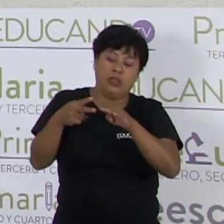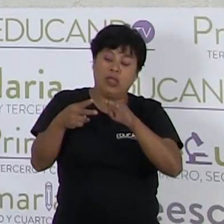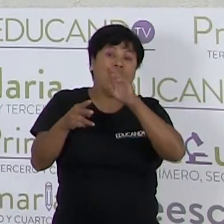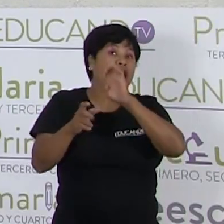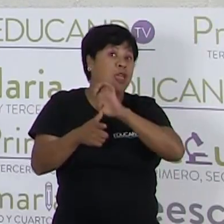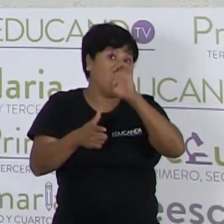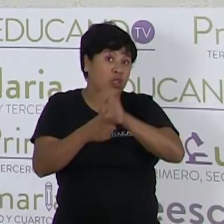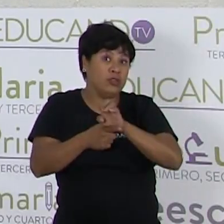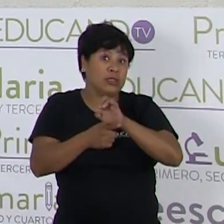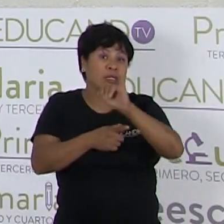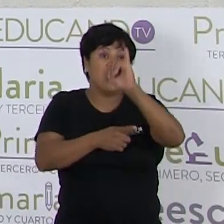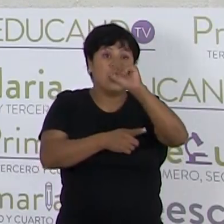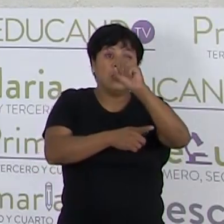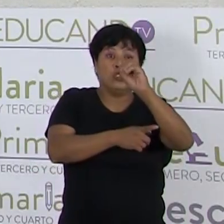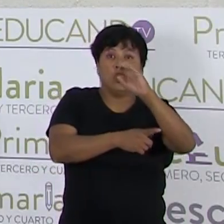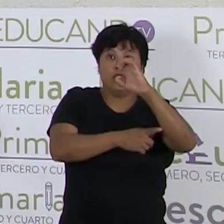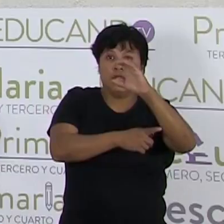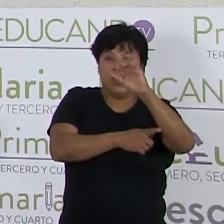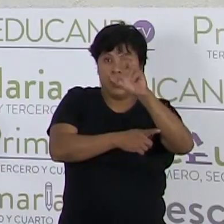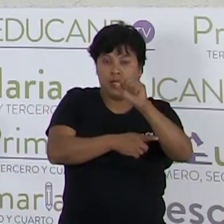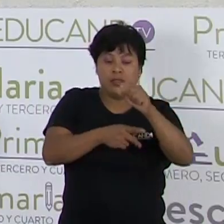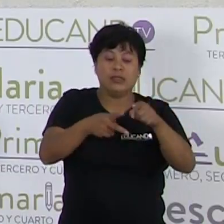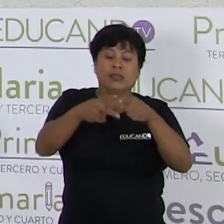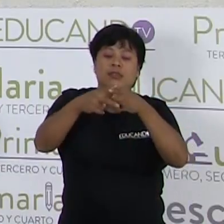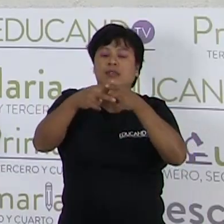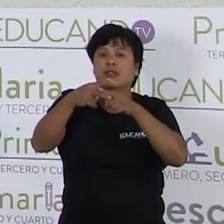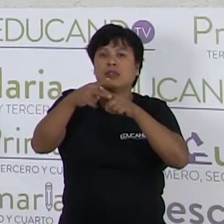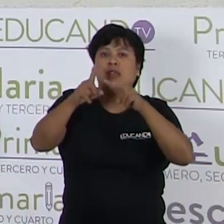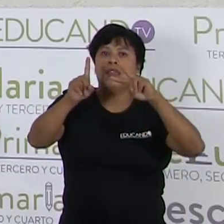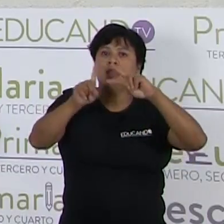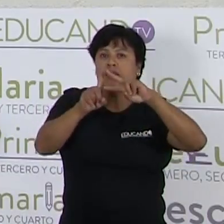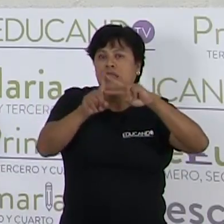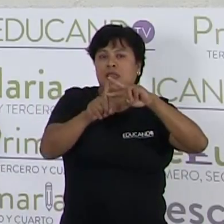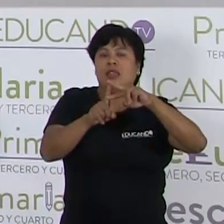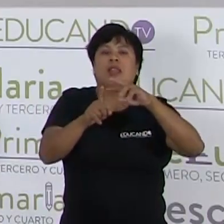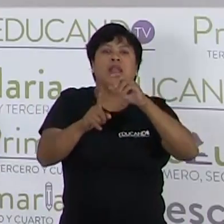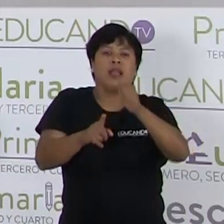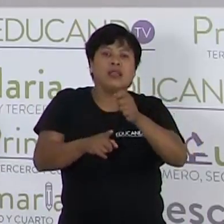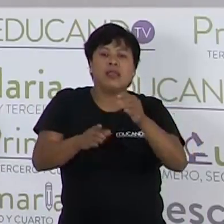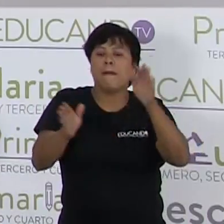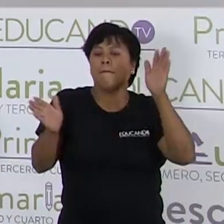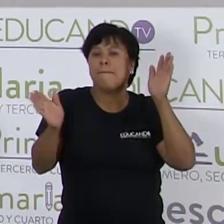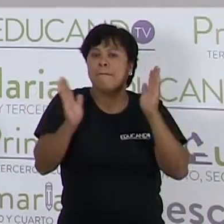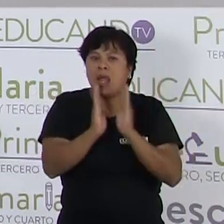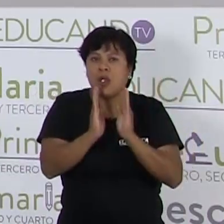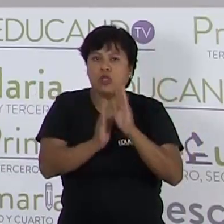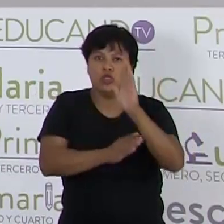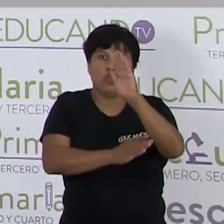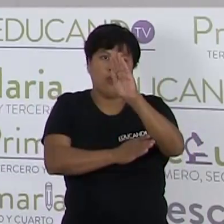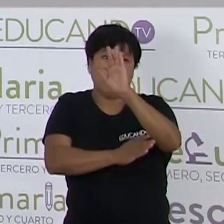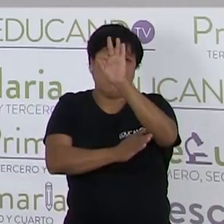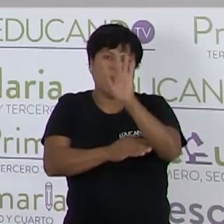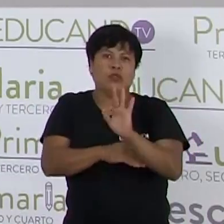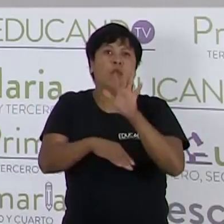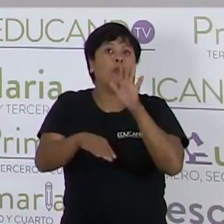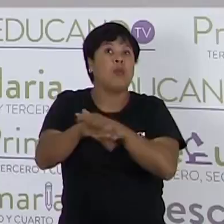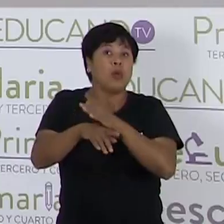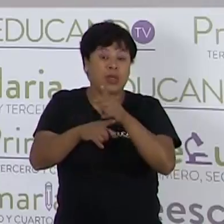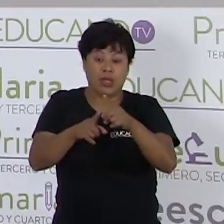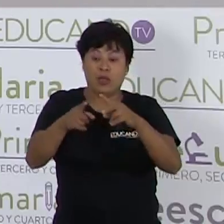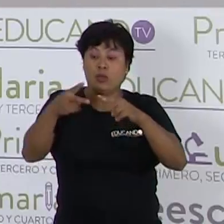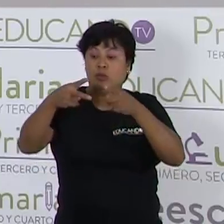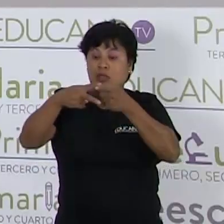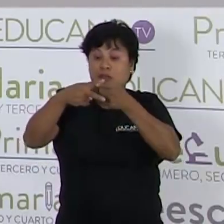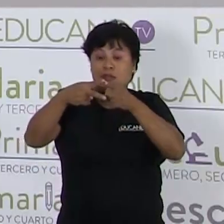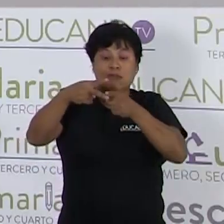triángulo isósceles, ¿qué es acutángulo? Pues es cualquier triángulo isósceles. ¿Por qué? Porque sus ángulos no miden más